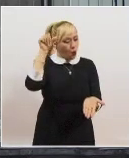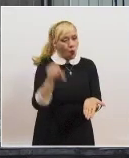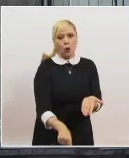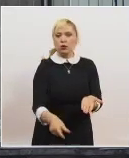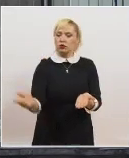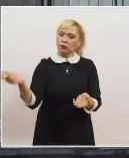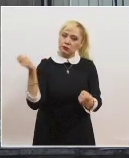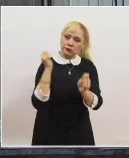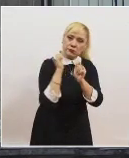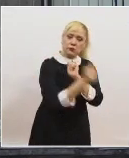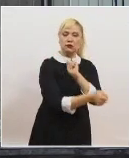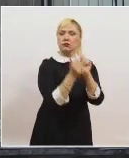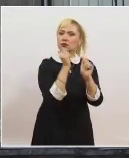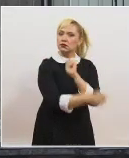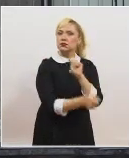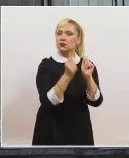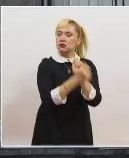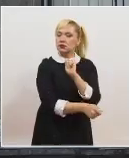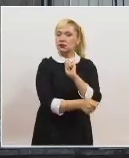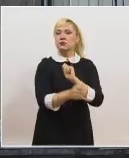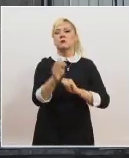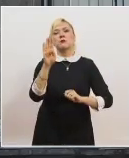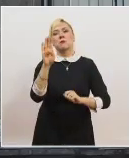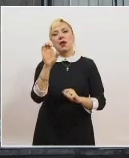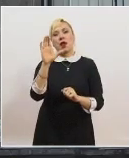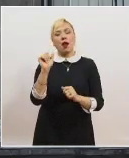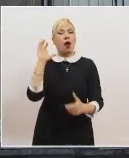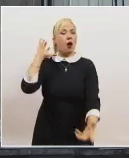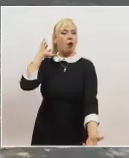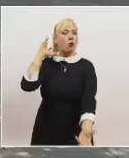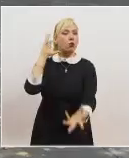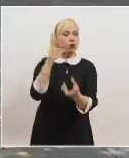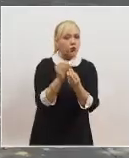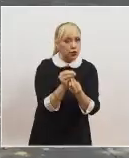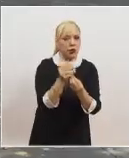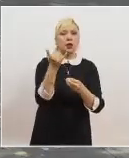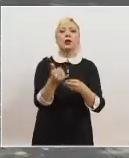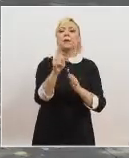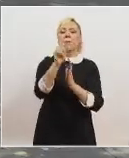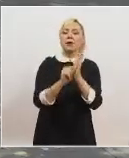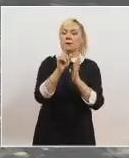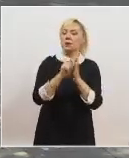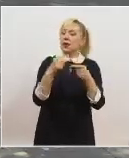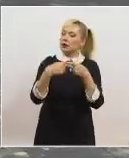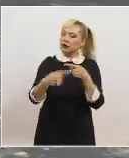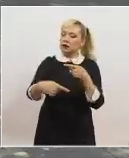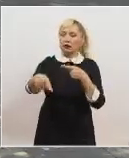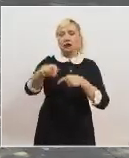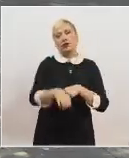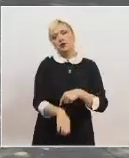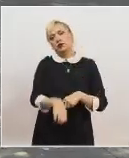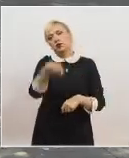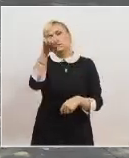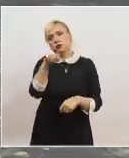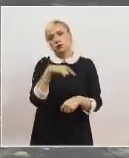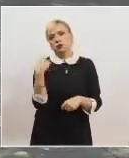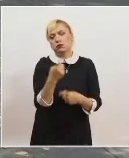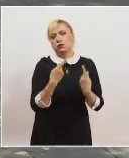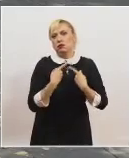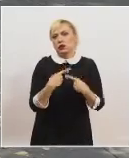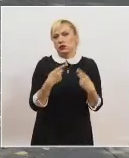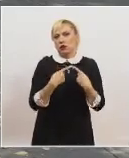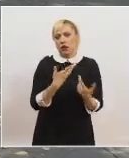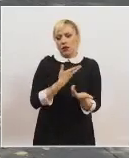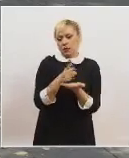ordenó realizar de manera inmediata el pago de la pensión del bienestar para adultos mayores que se le adeudan y continuar